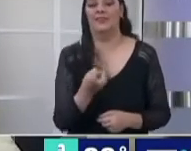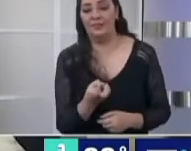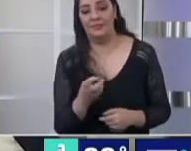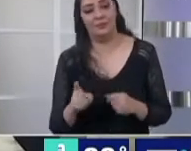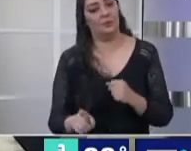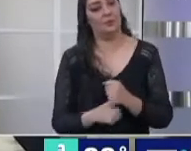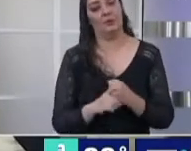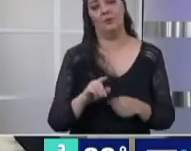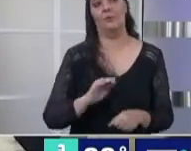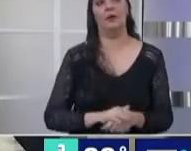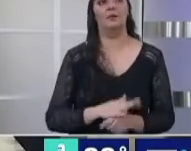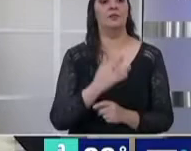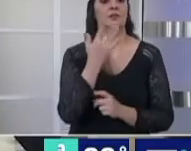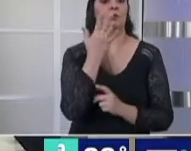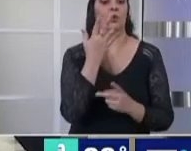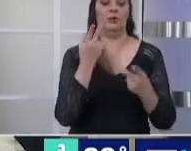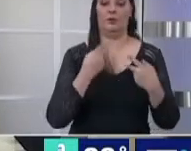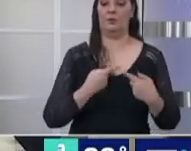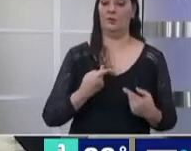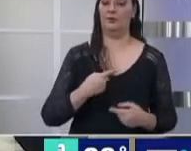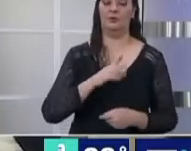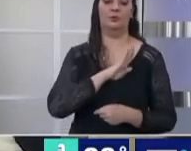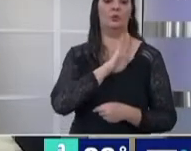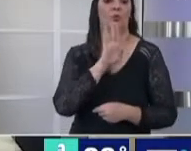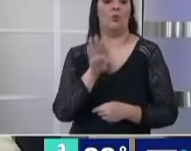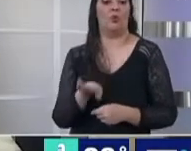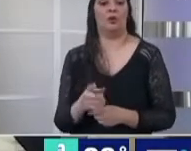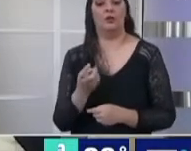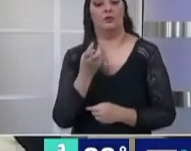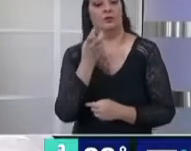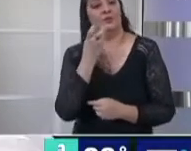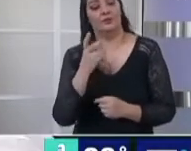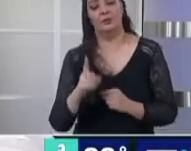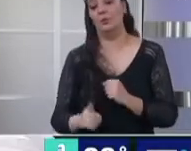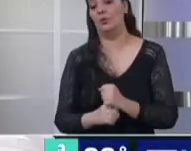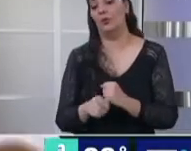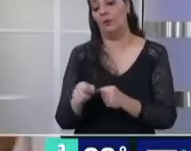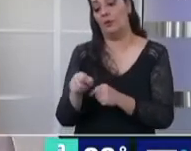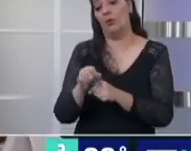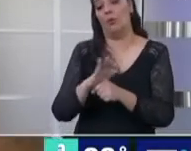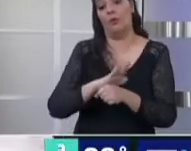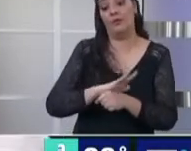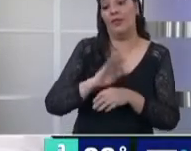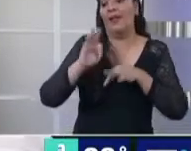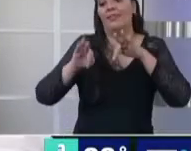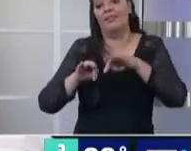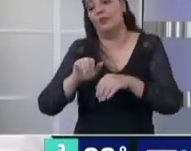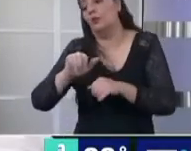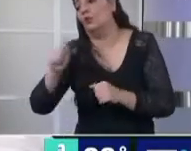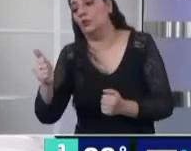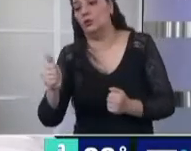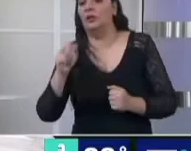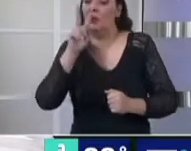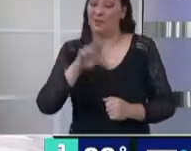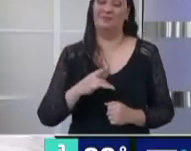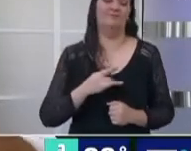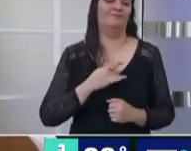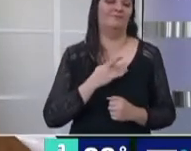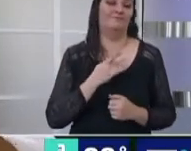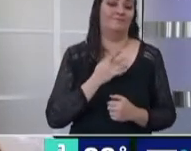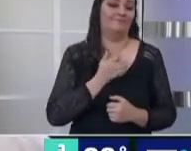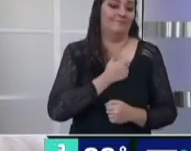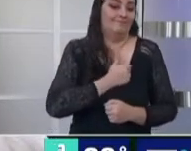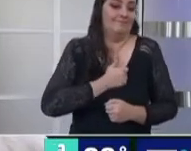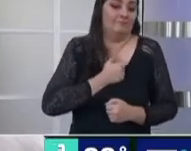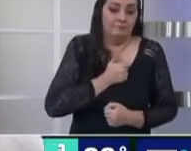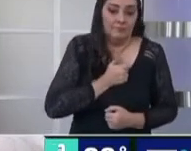50 personas han perdido la vida en esta batalla contra el COVID. Y nos duele porque eran